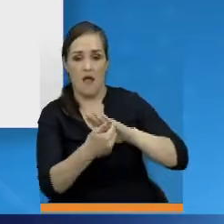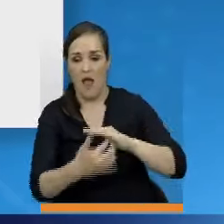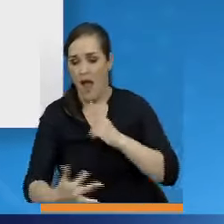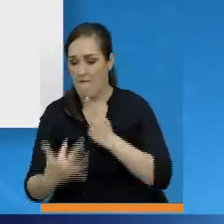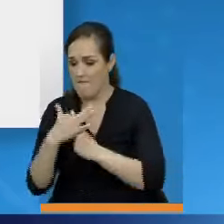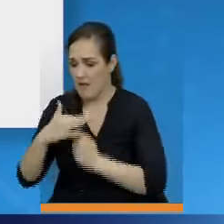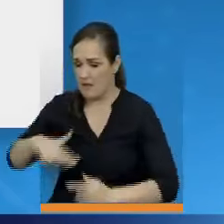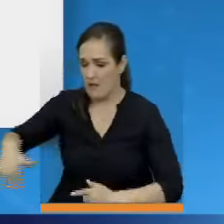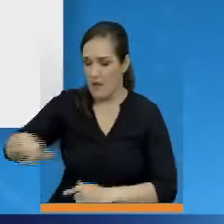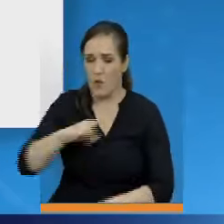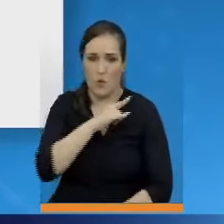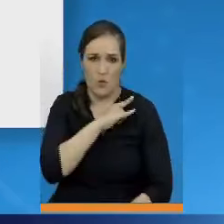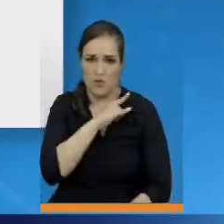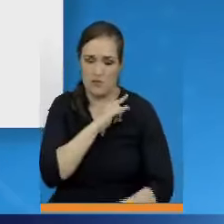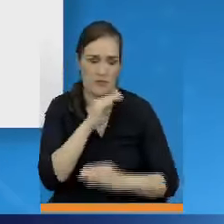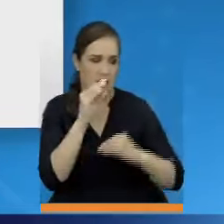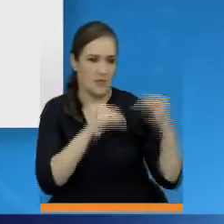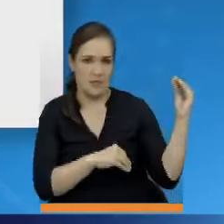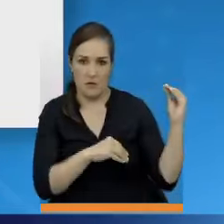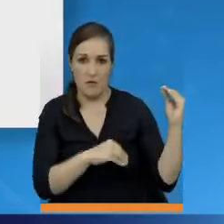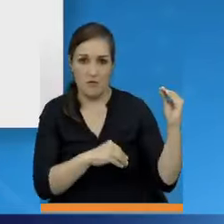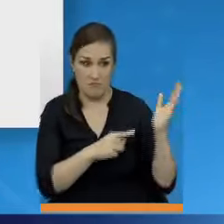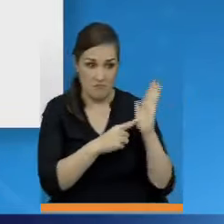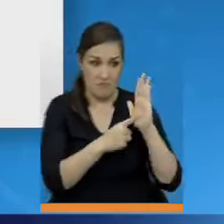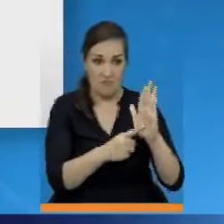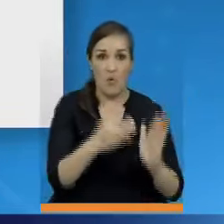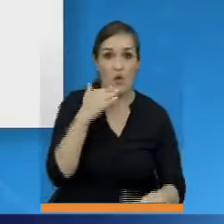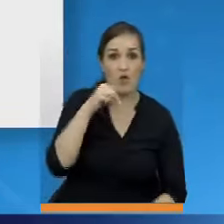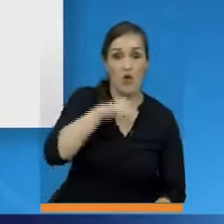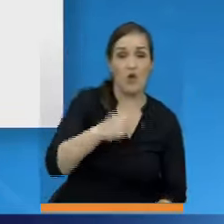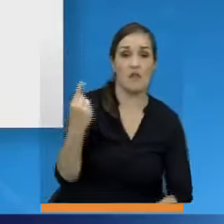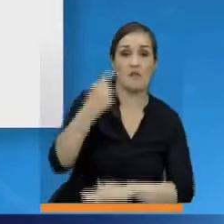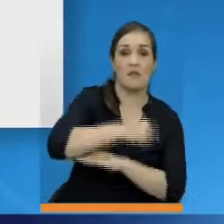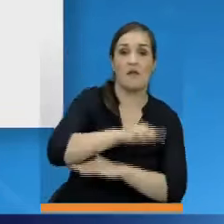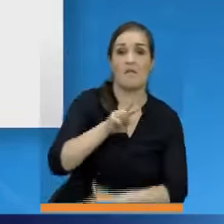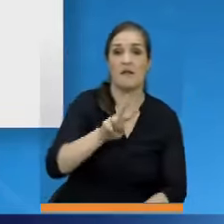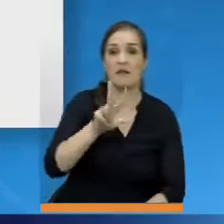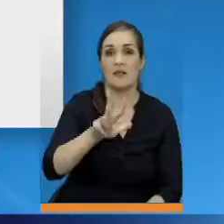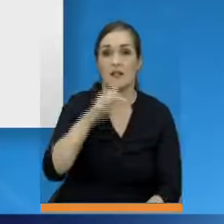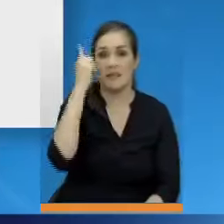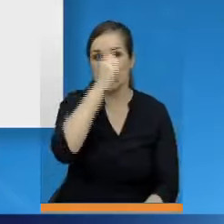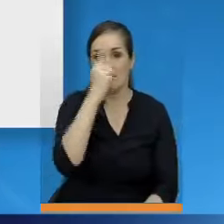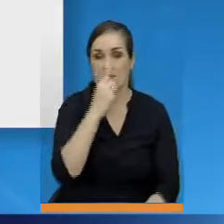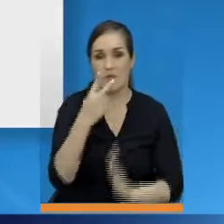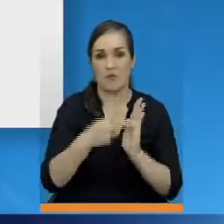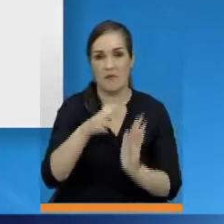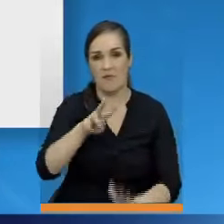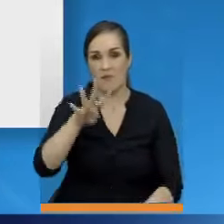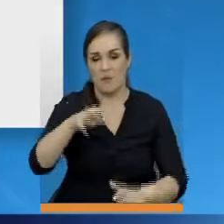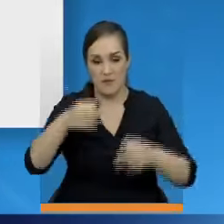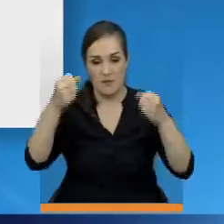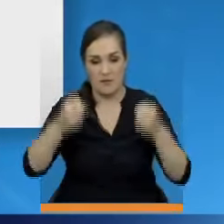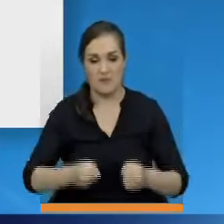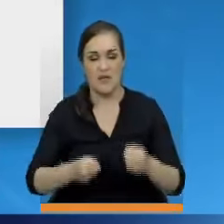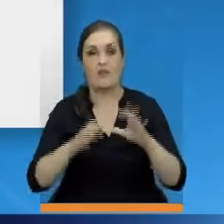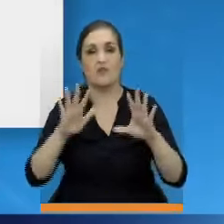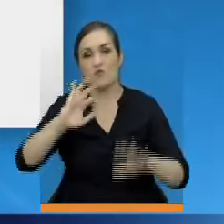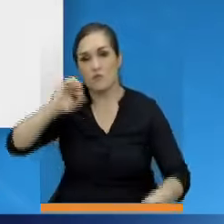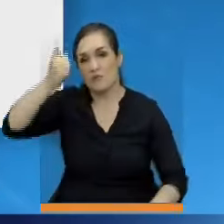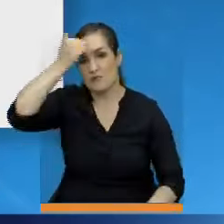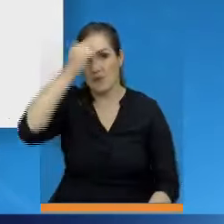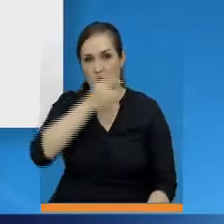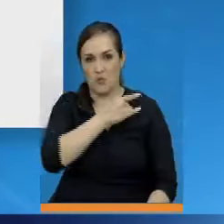de la comunidad universitaria, tal y como se presentó el día de hoy, 23 de septiembre de 2024, en las instalaciones de la sede